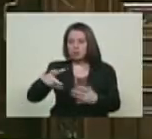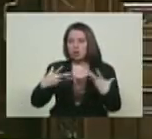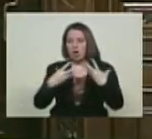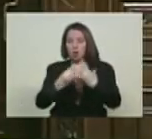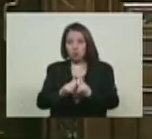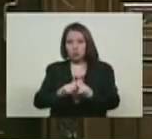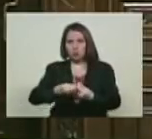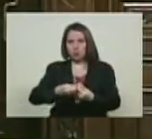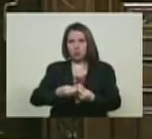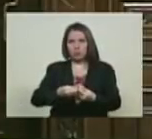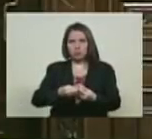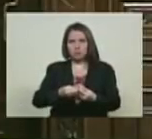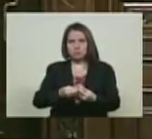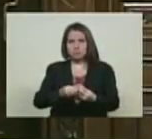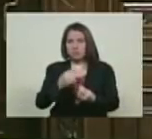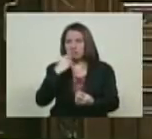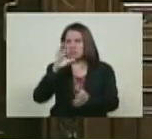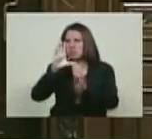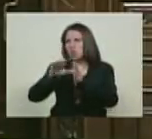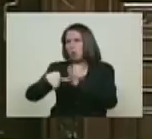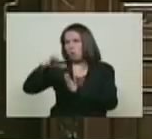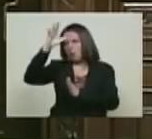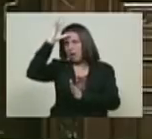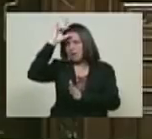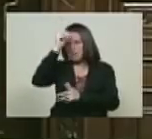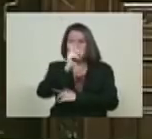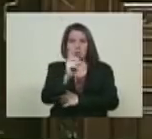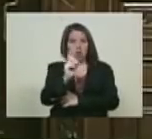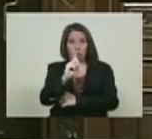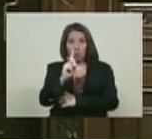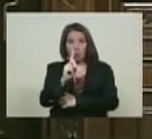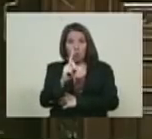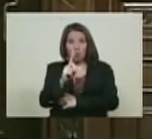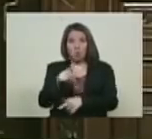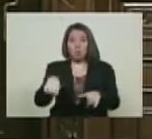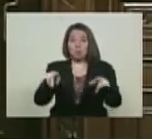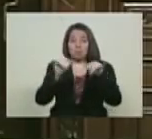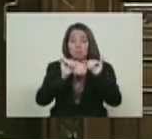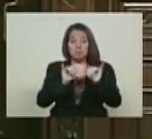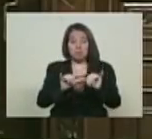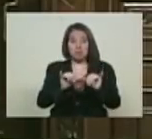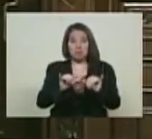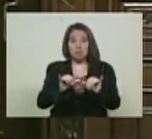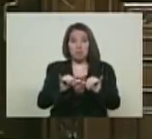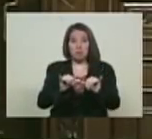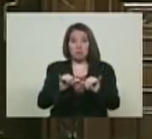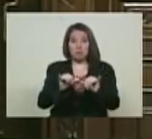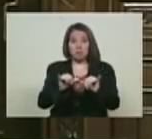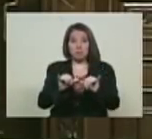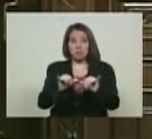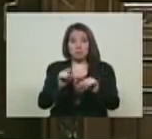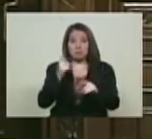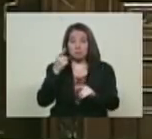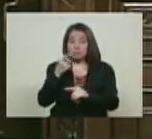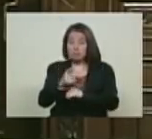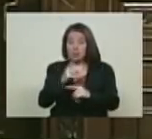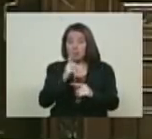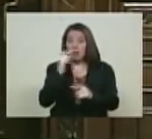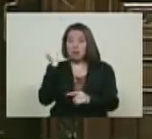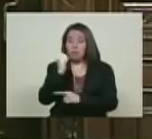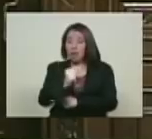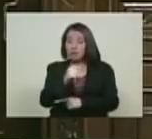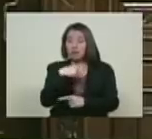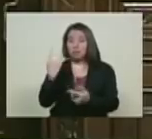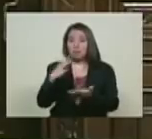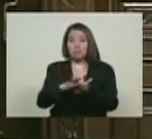No estaban robándose una gallina, no, que yo lo apoyé porque él estaba X. Y todo el que apoya